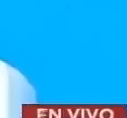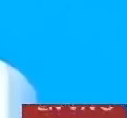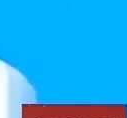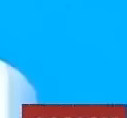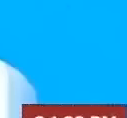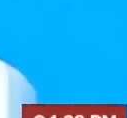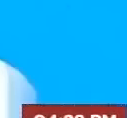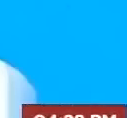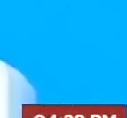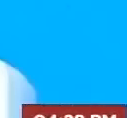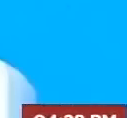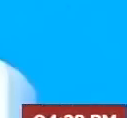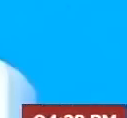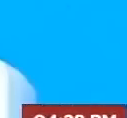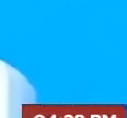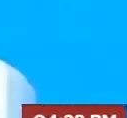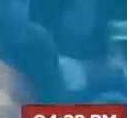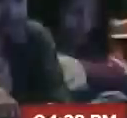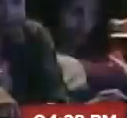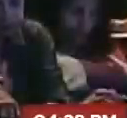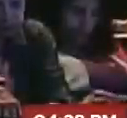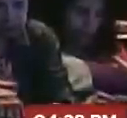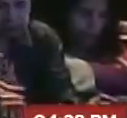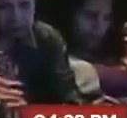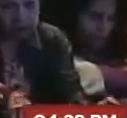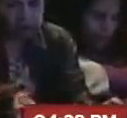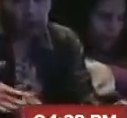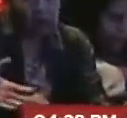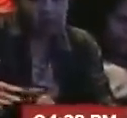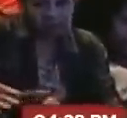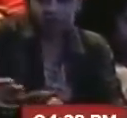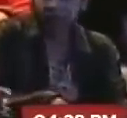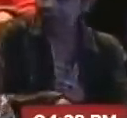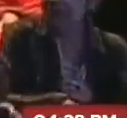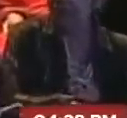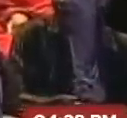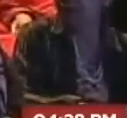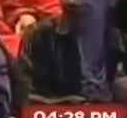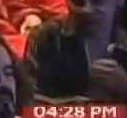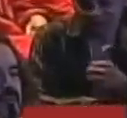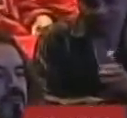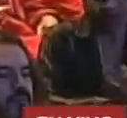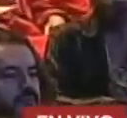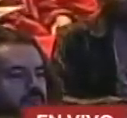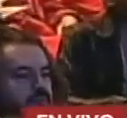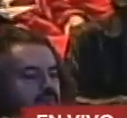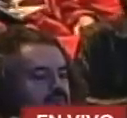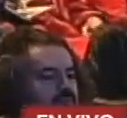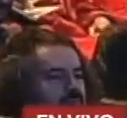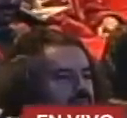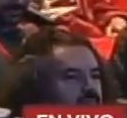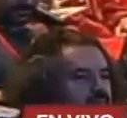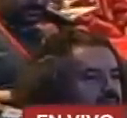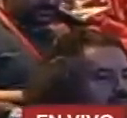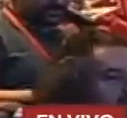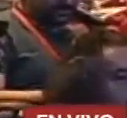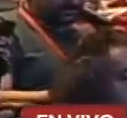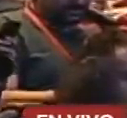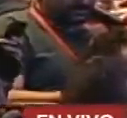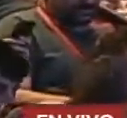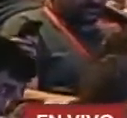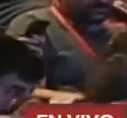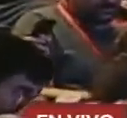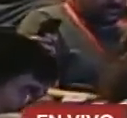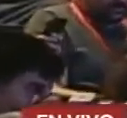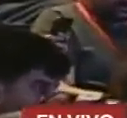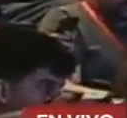esta revolución y a partir de 1804 han decidido una guerra permanente contra el